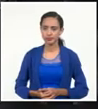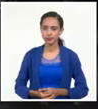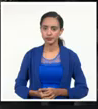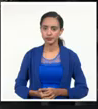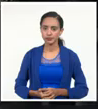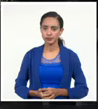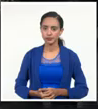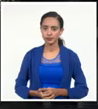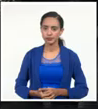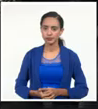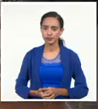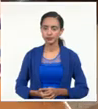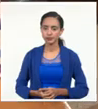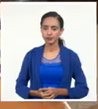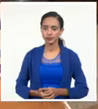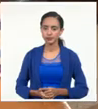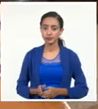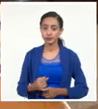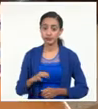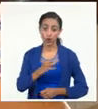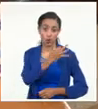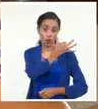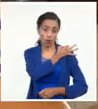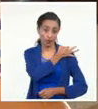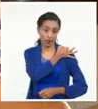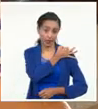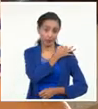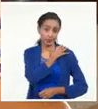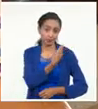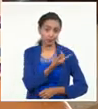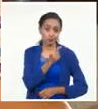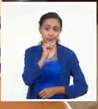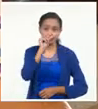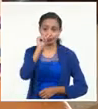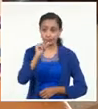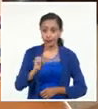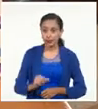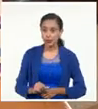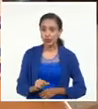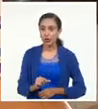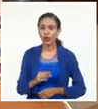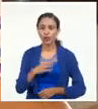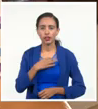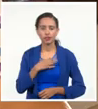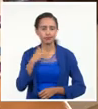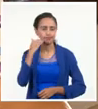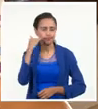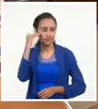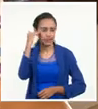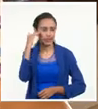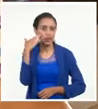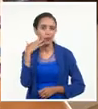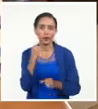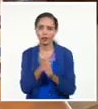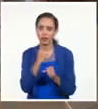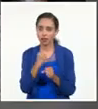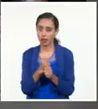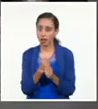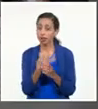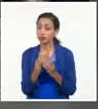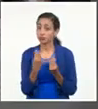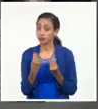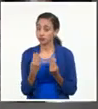El comandante era un hombre con una capacidad de trabajo increíble.